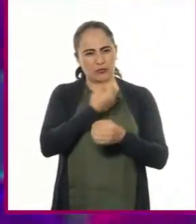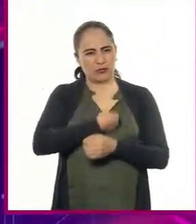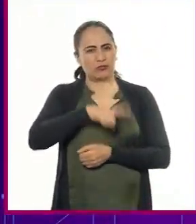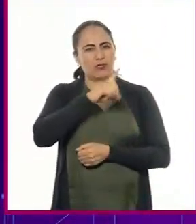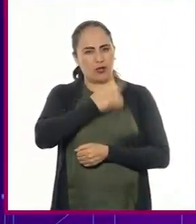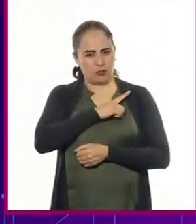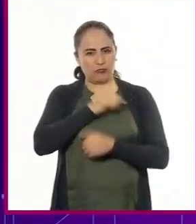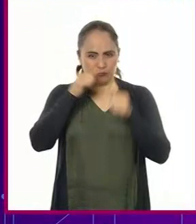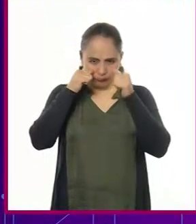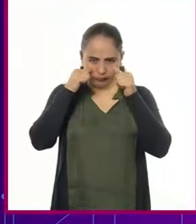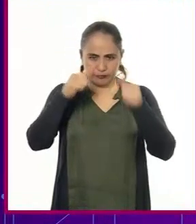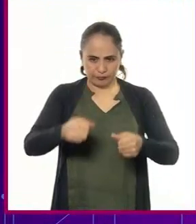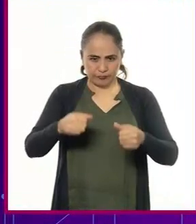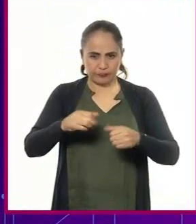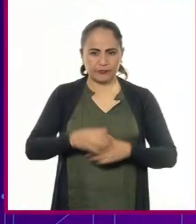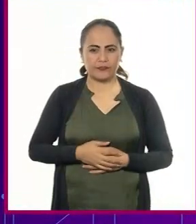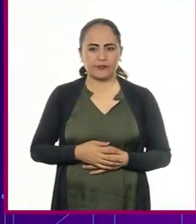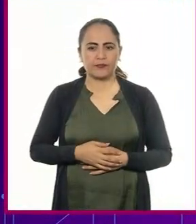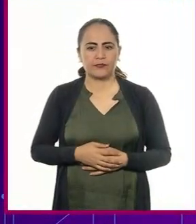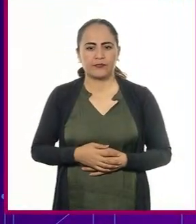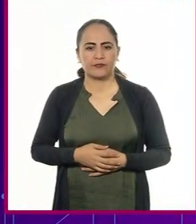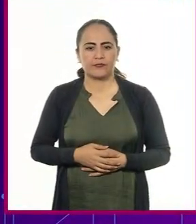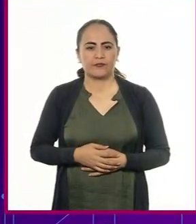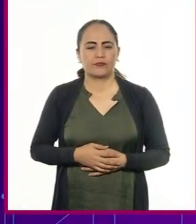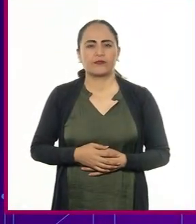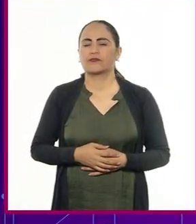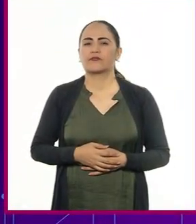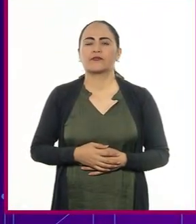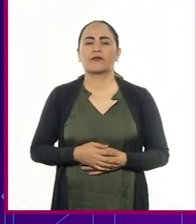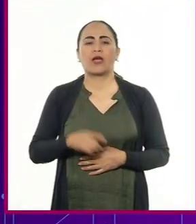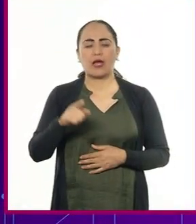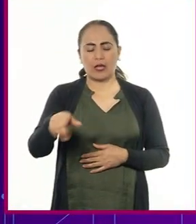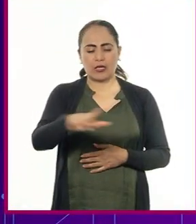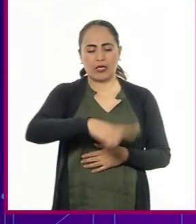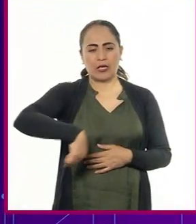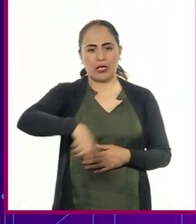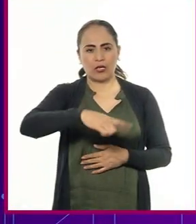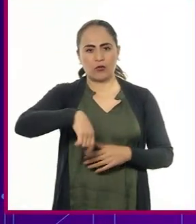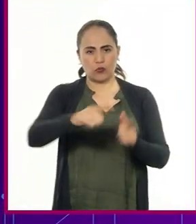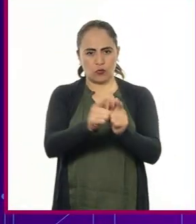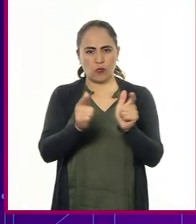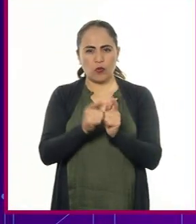Así también, de la población infantil con servicios de salud, el